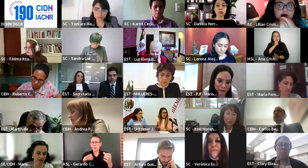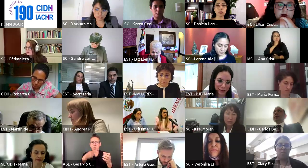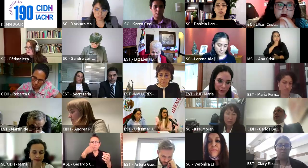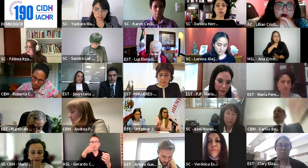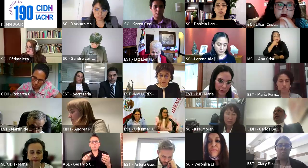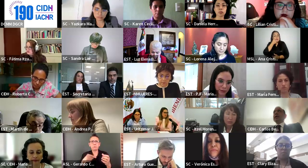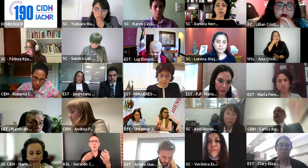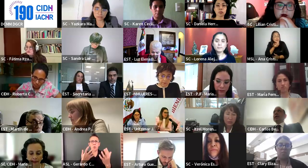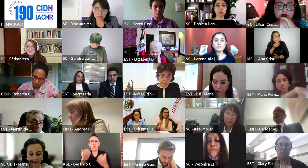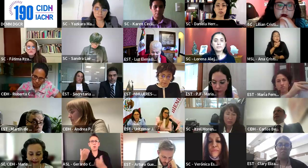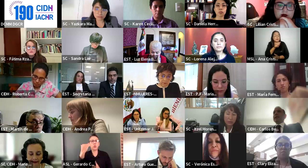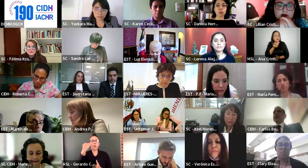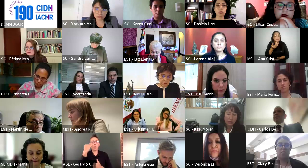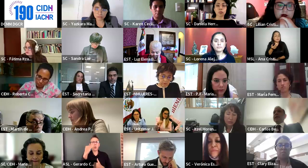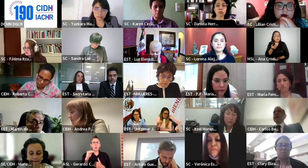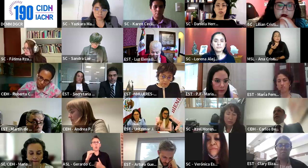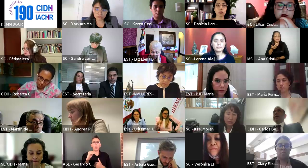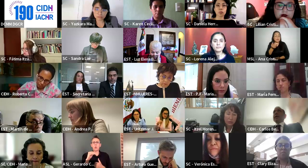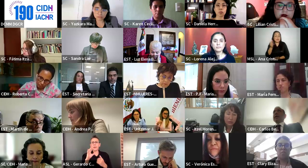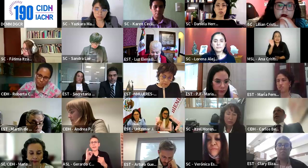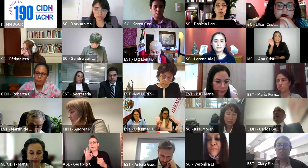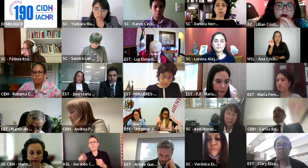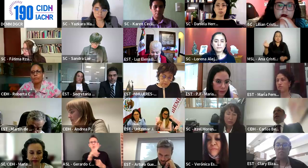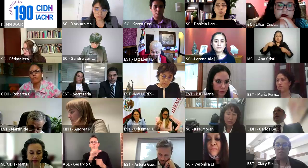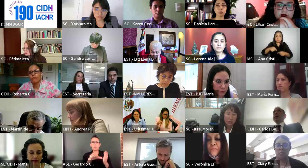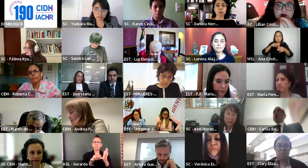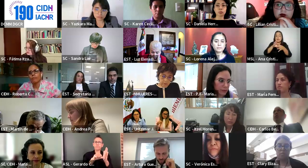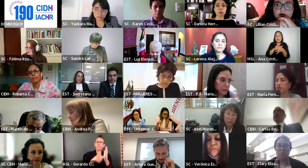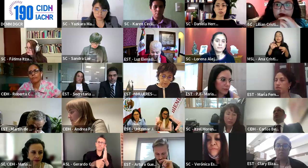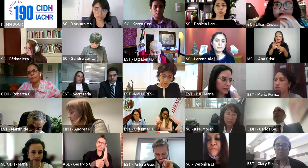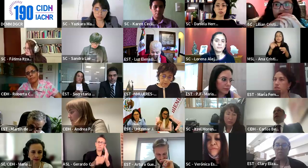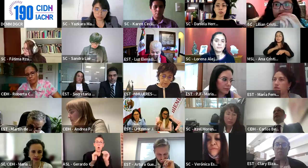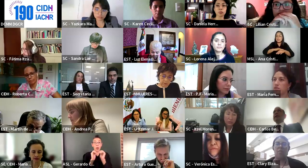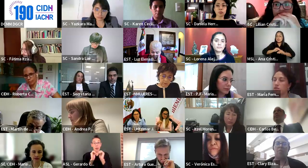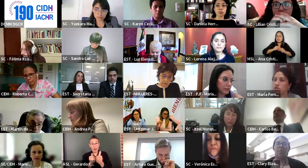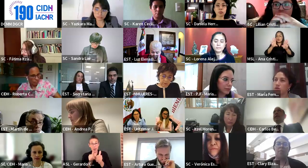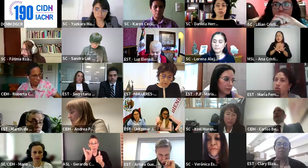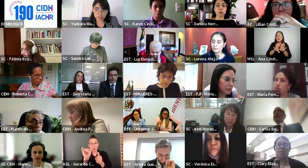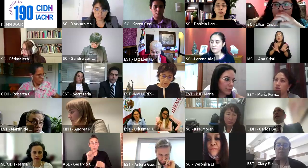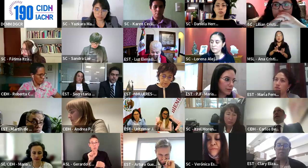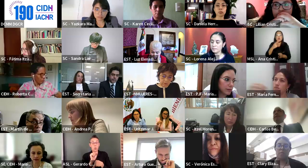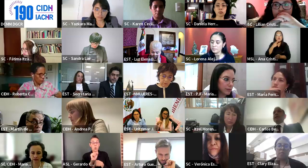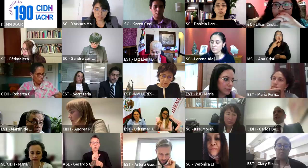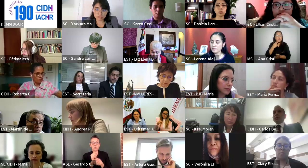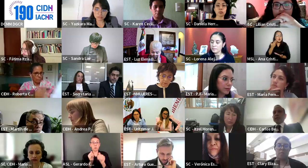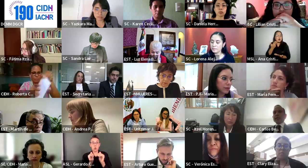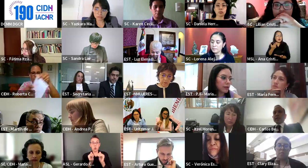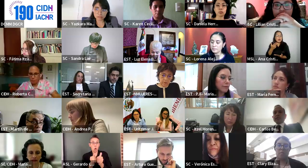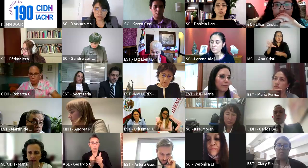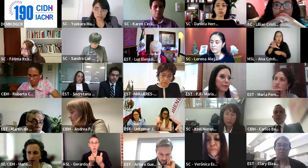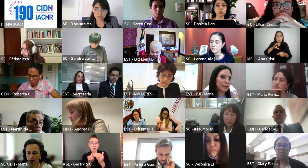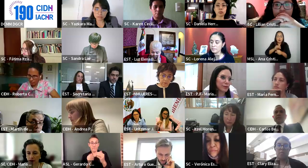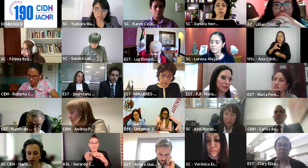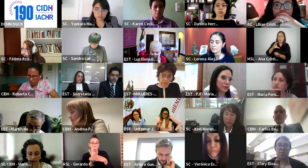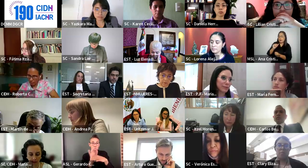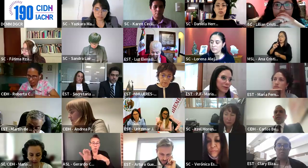si es posible hacer hincapié en cómo funciona esa plena capacidad jurídica en